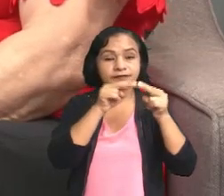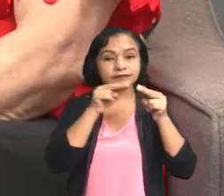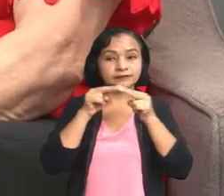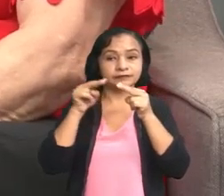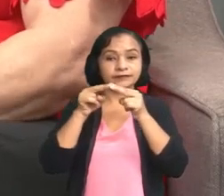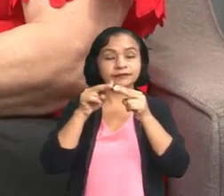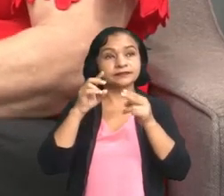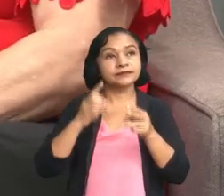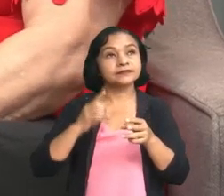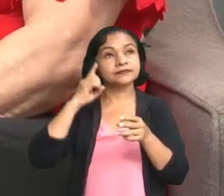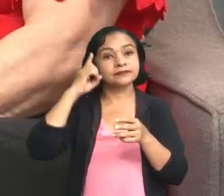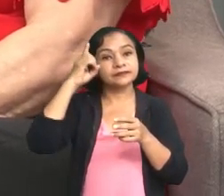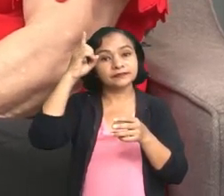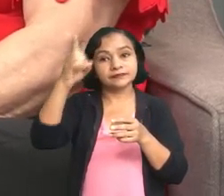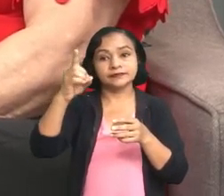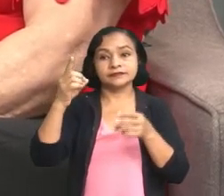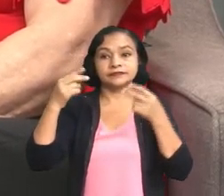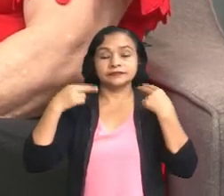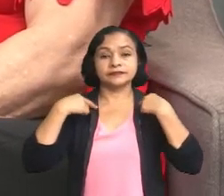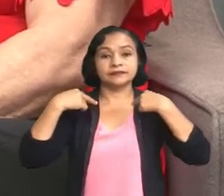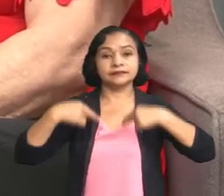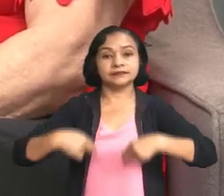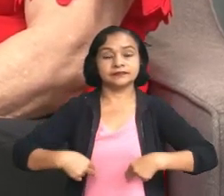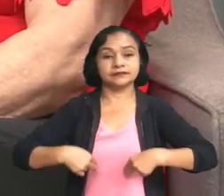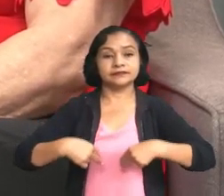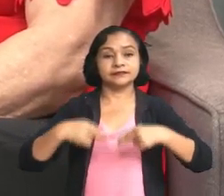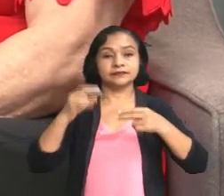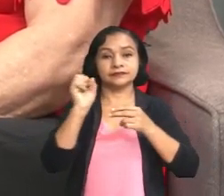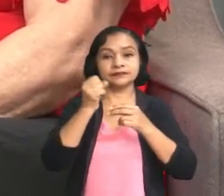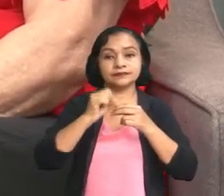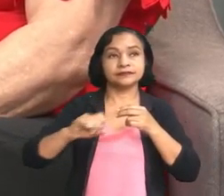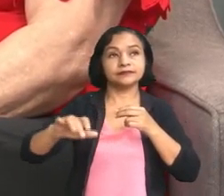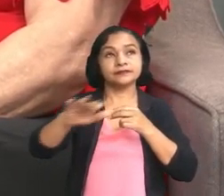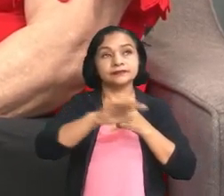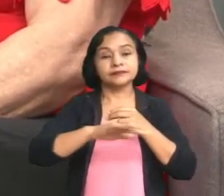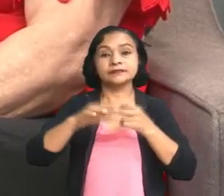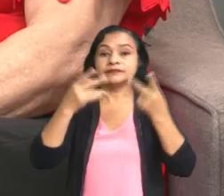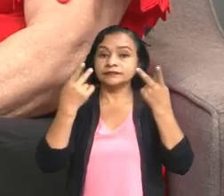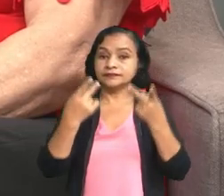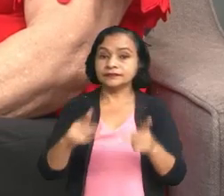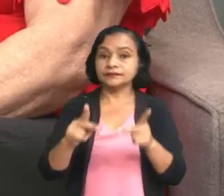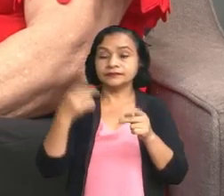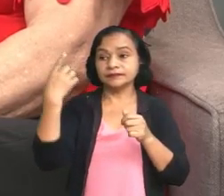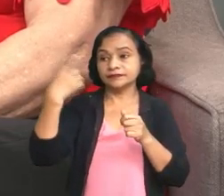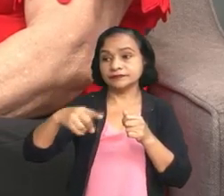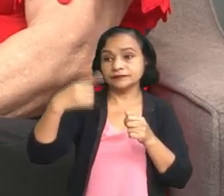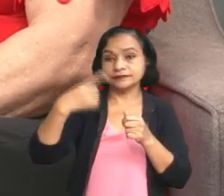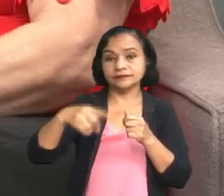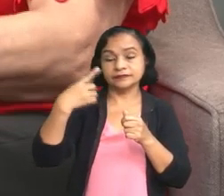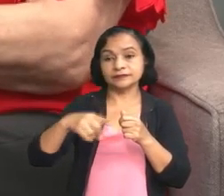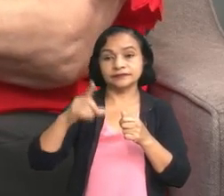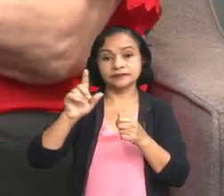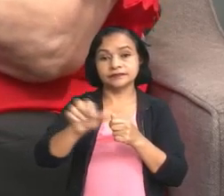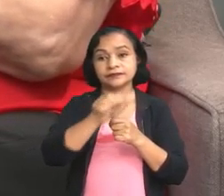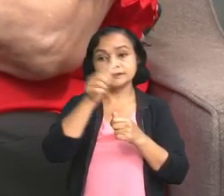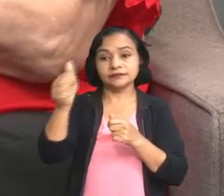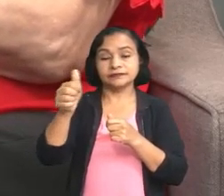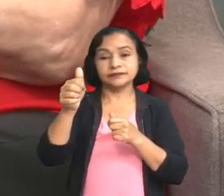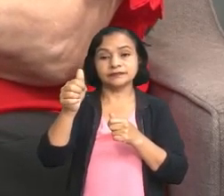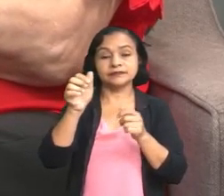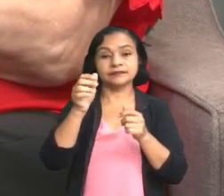ese desarrollo humano, en la sociedad en su conjunto. Pero también como derechos tenemos lo